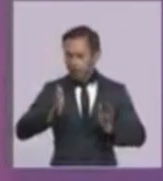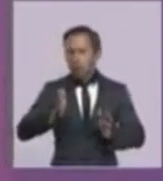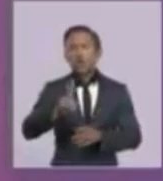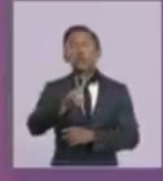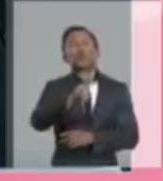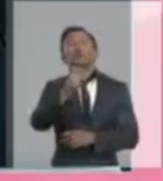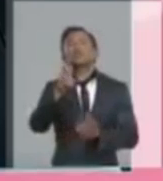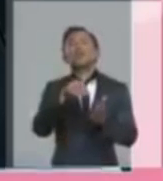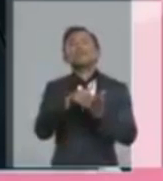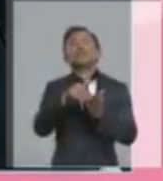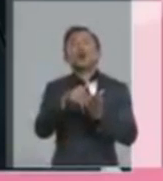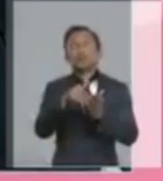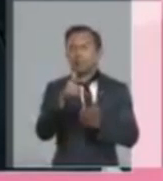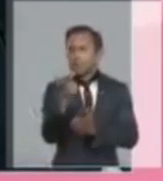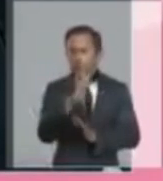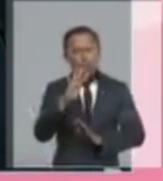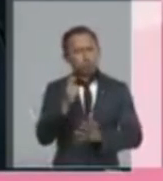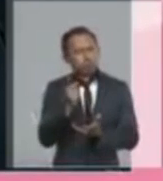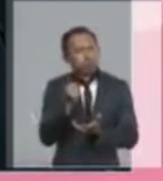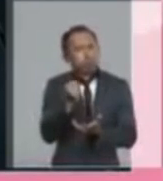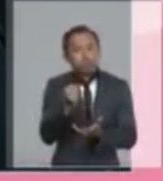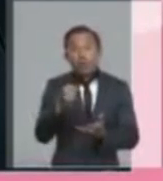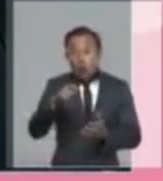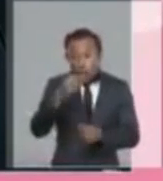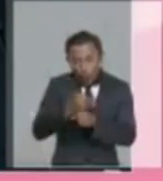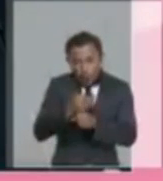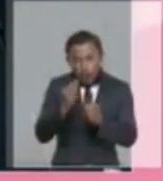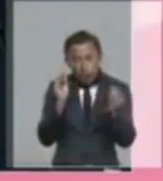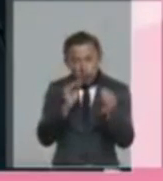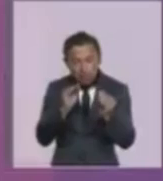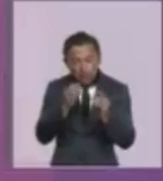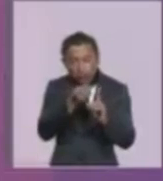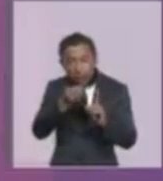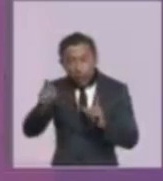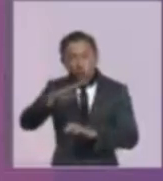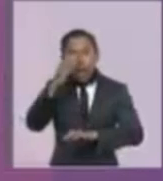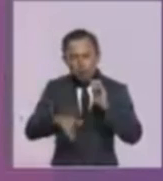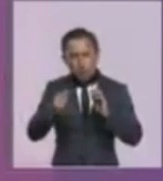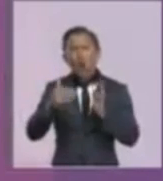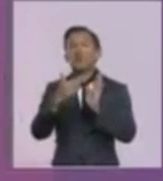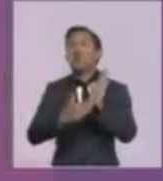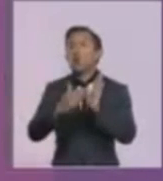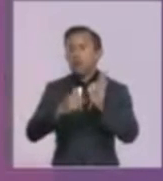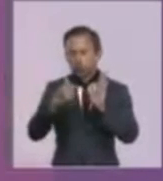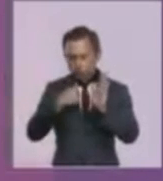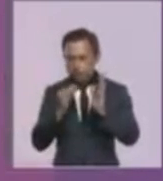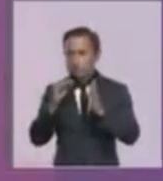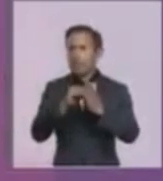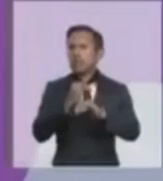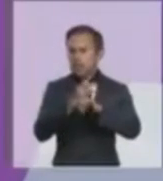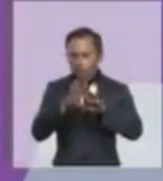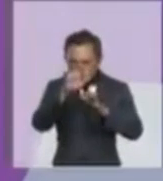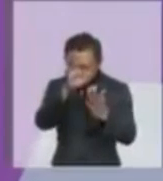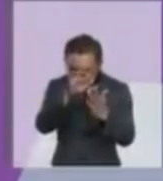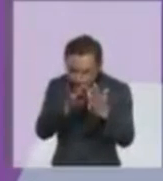el debate y pueda yo bajar, a entregarles a ustedes los documentos que acreditan que esos recursos están entregados al INE.